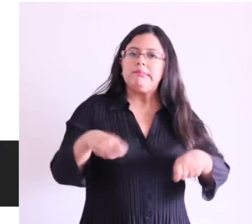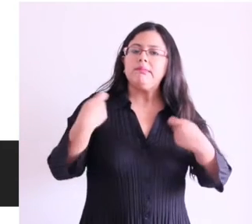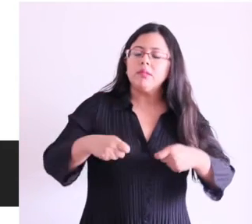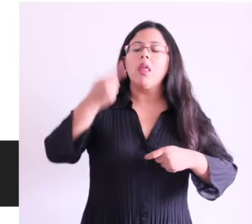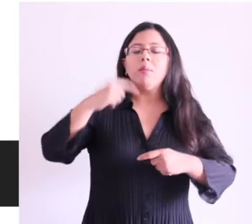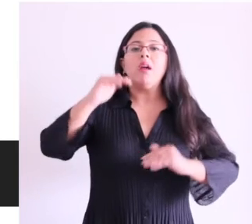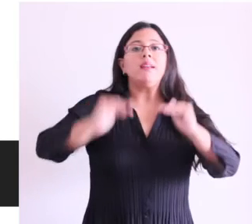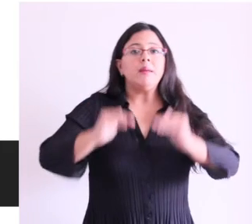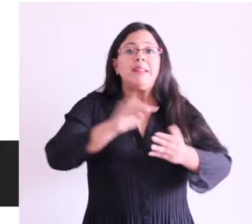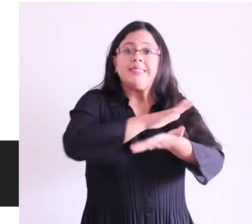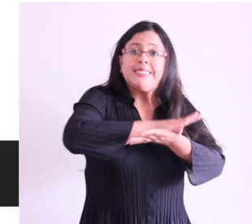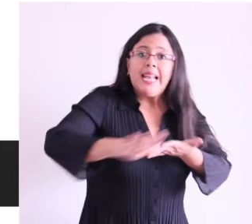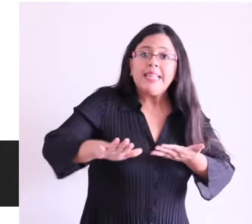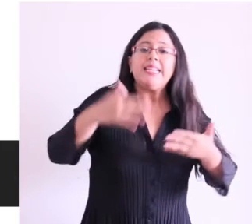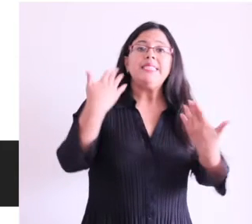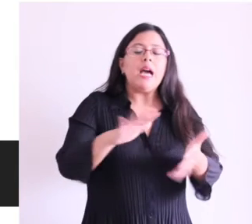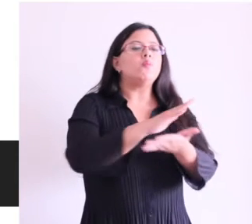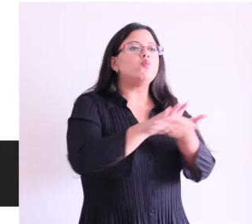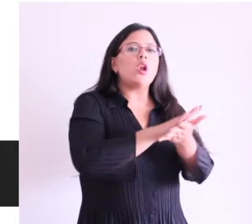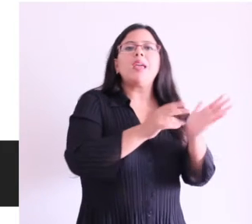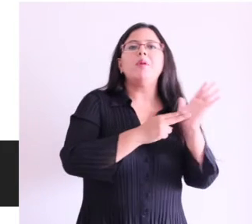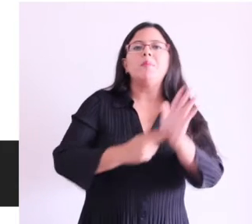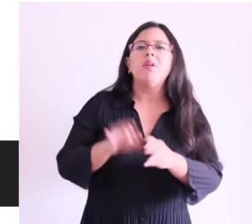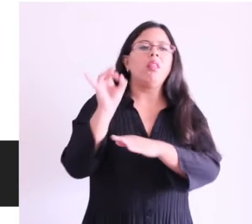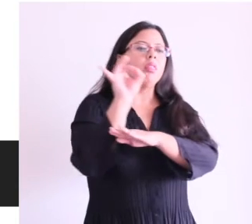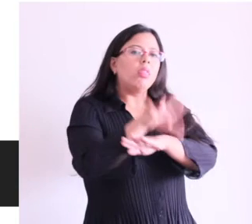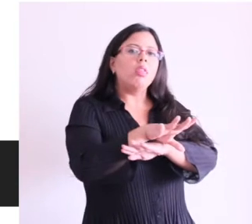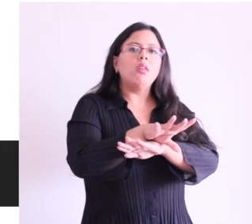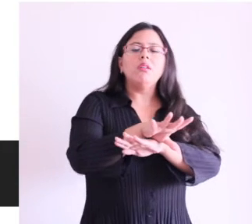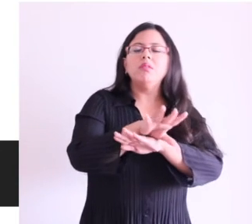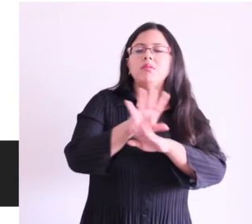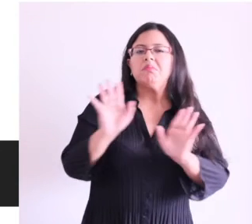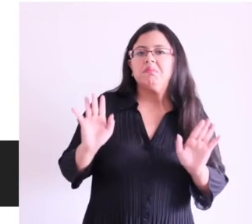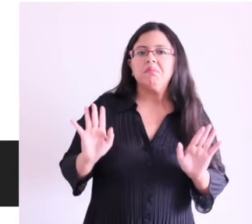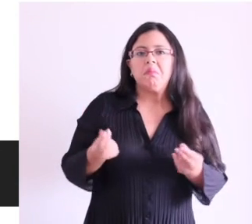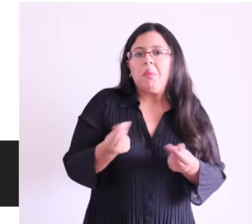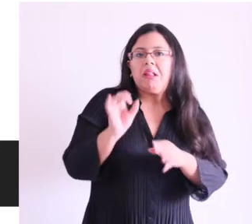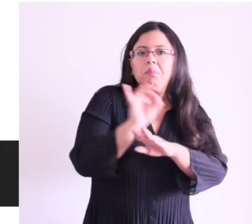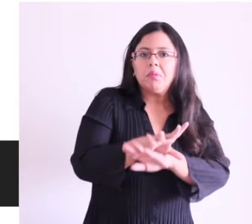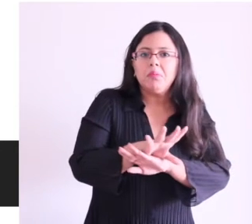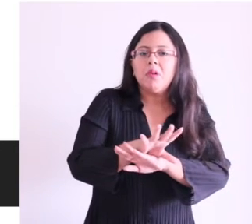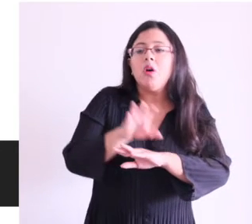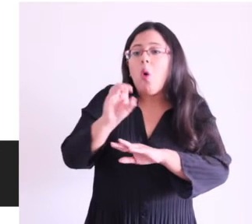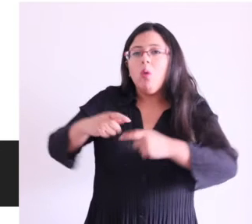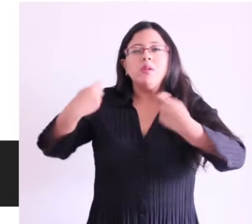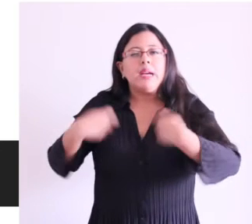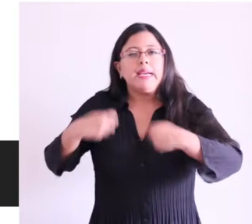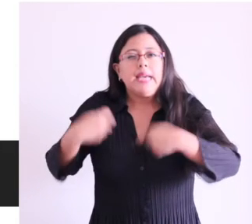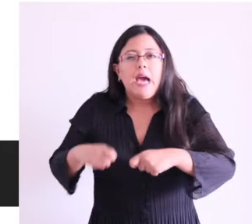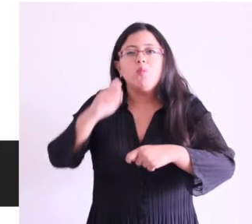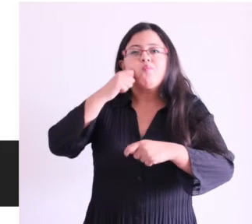el caso de que sea gratuito, colocamos como ejemplo un depósito o una donación, y en el caso de que sea